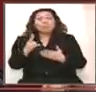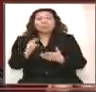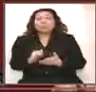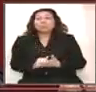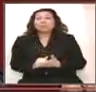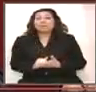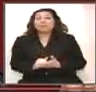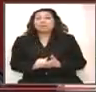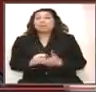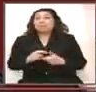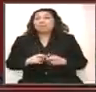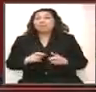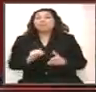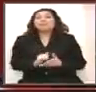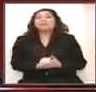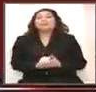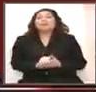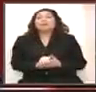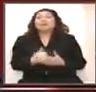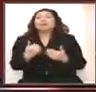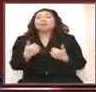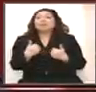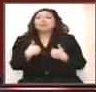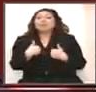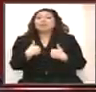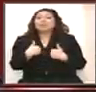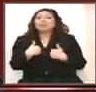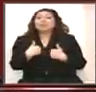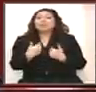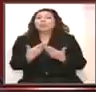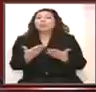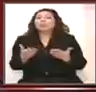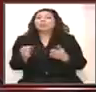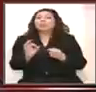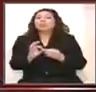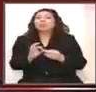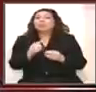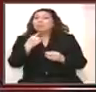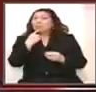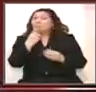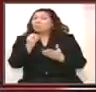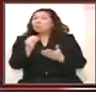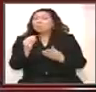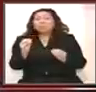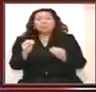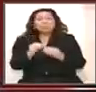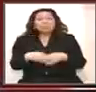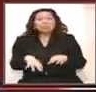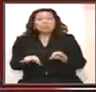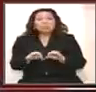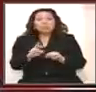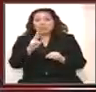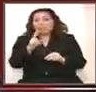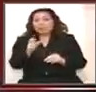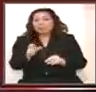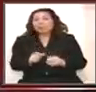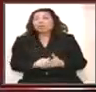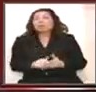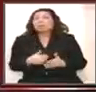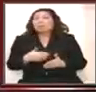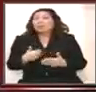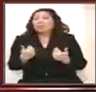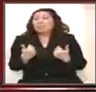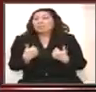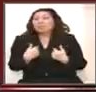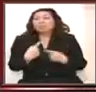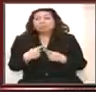criminal en delitos patrimoniales tiene un fundamento y diagnóstico muy contundente en el caso peruano. Podemos